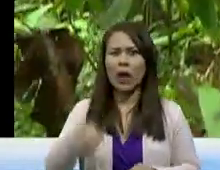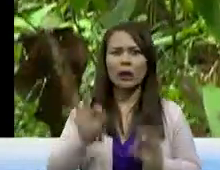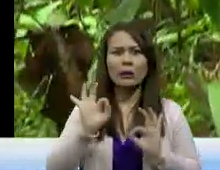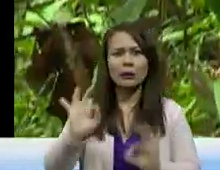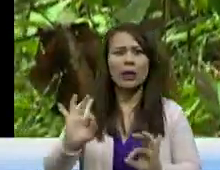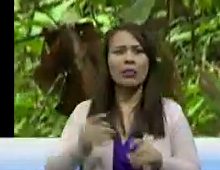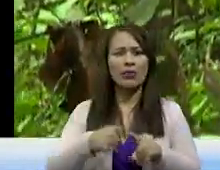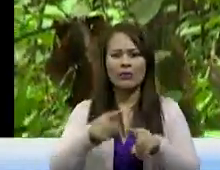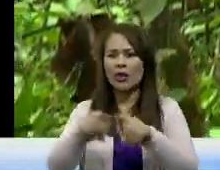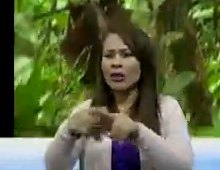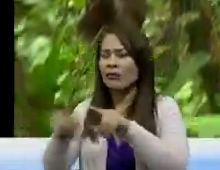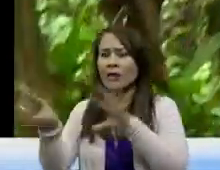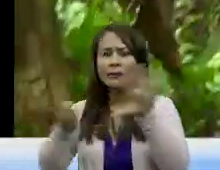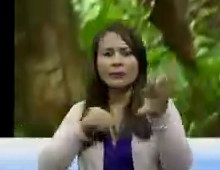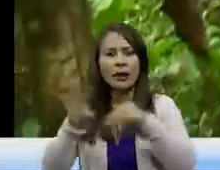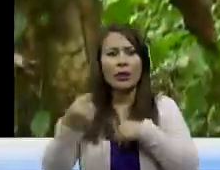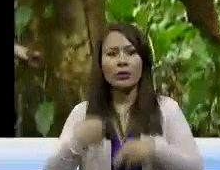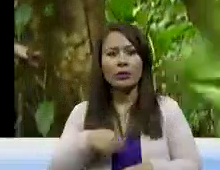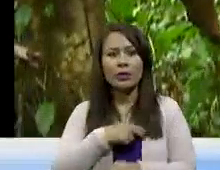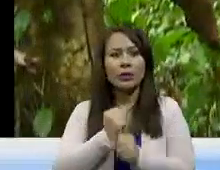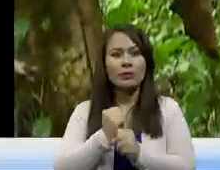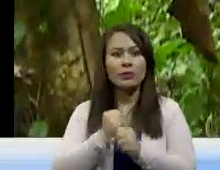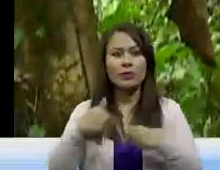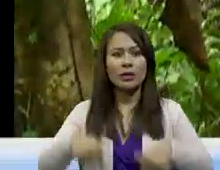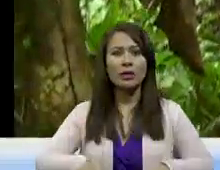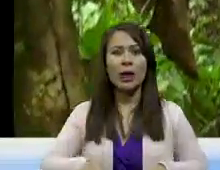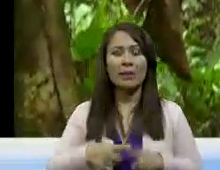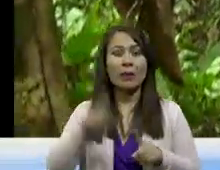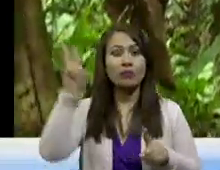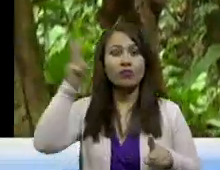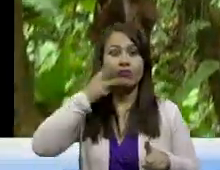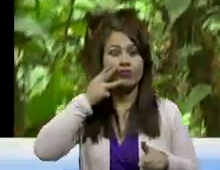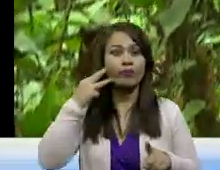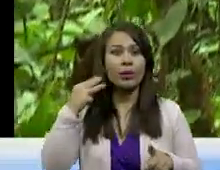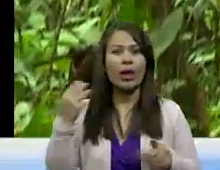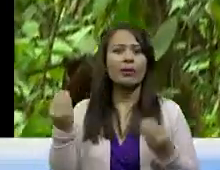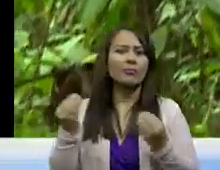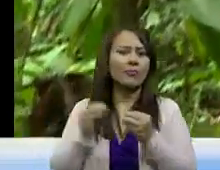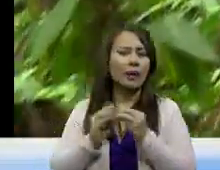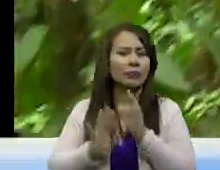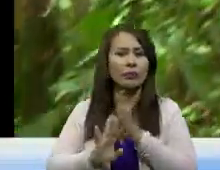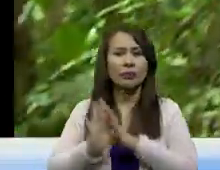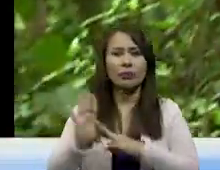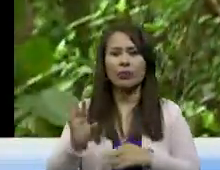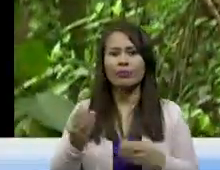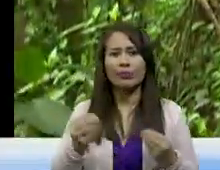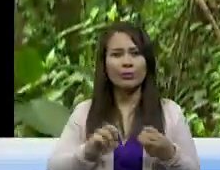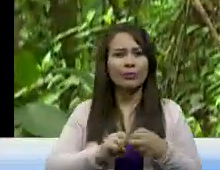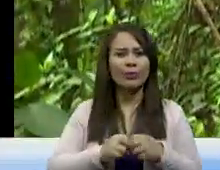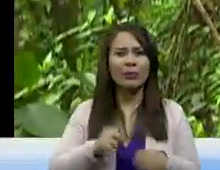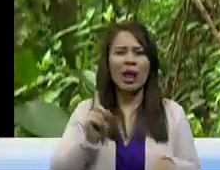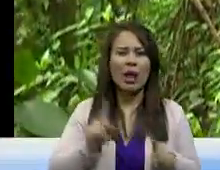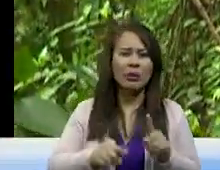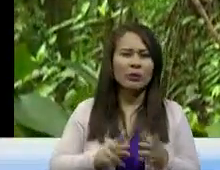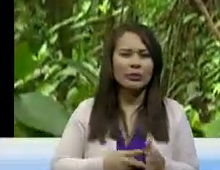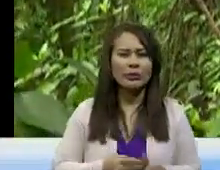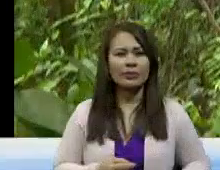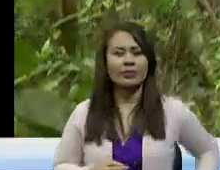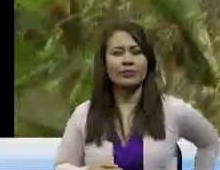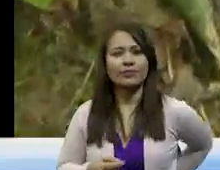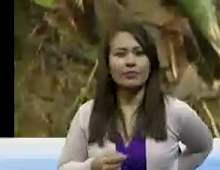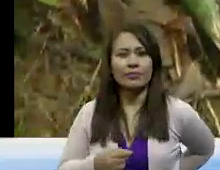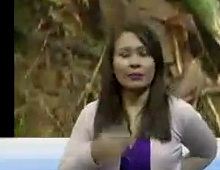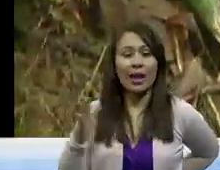de cogerlos y consumirlos para nosotros. En cambio, la Amazonía es muy diferente porque es difícil la cacería. Las aves,